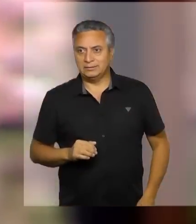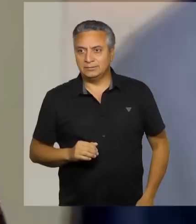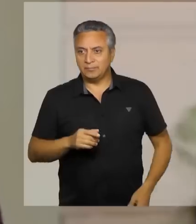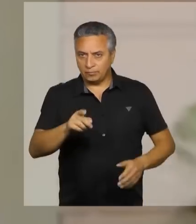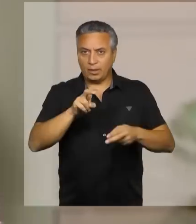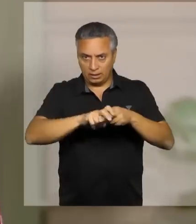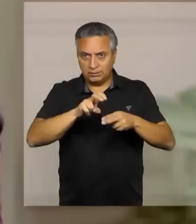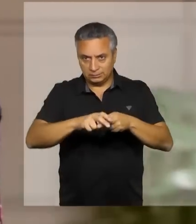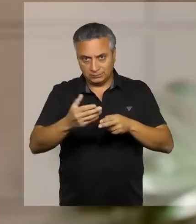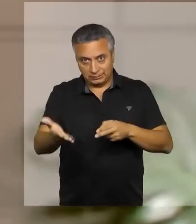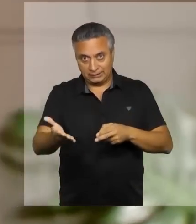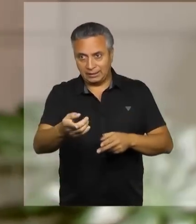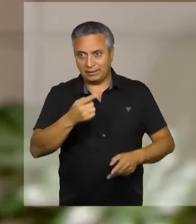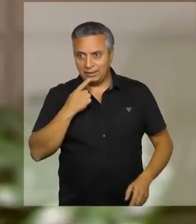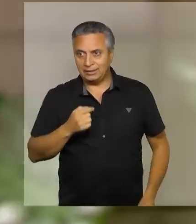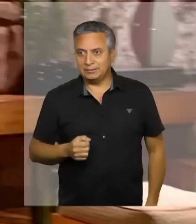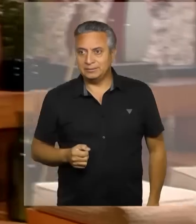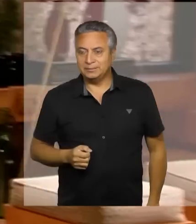Siéntate.